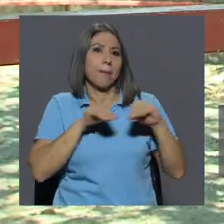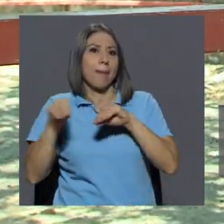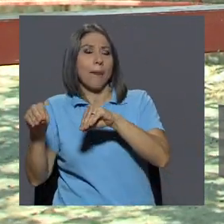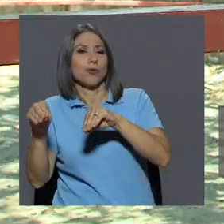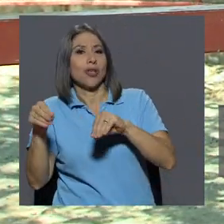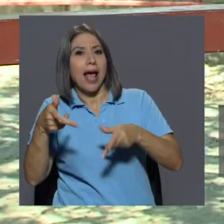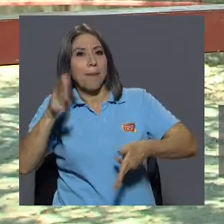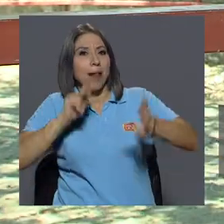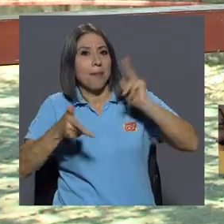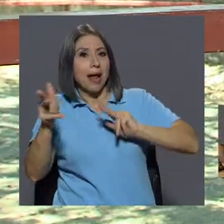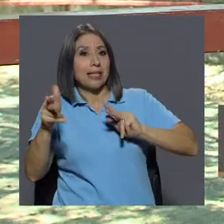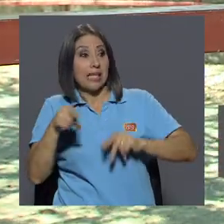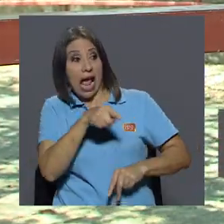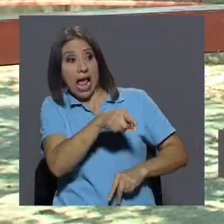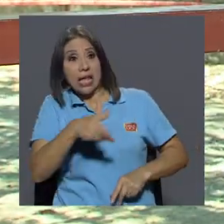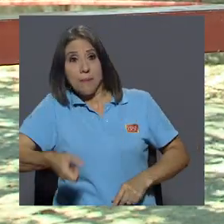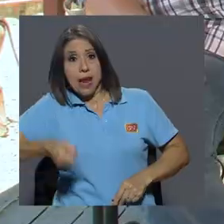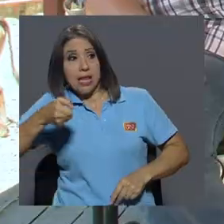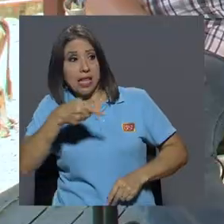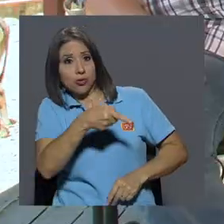la maleta suya, ¿se va o se queda?